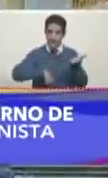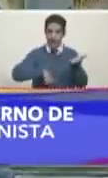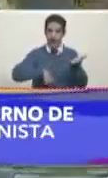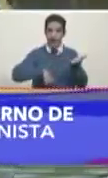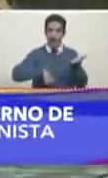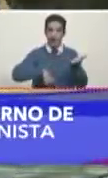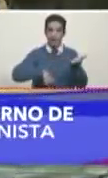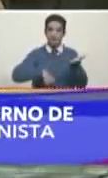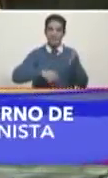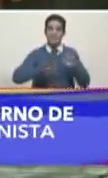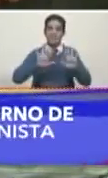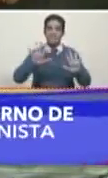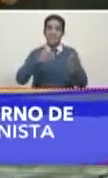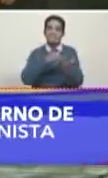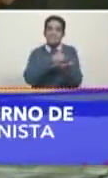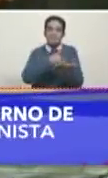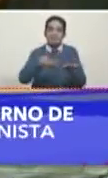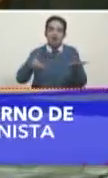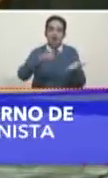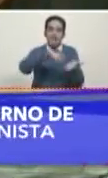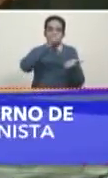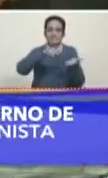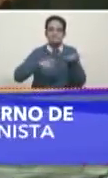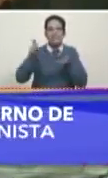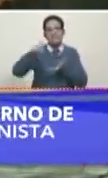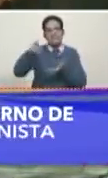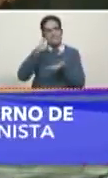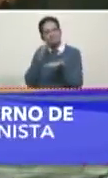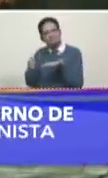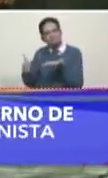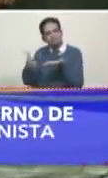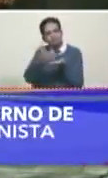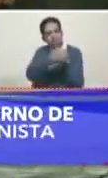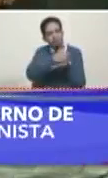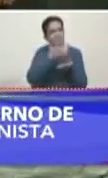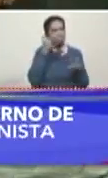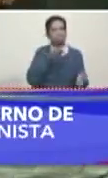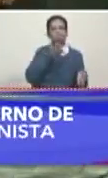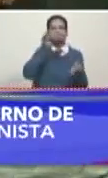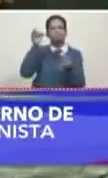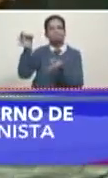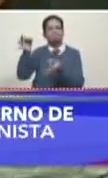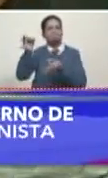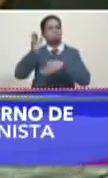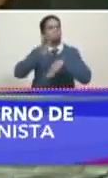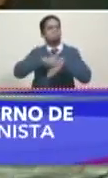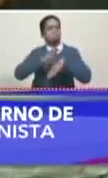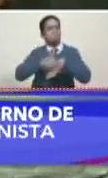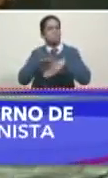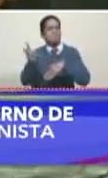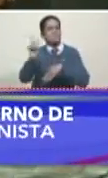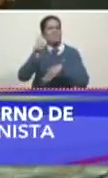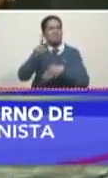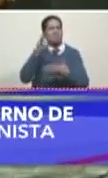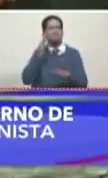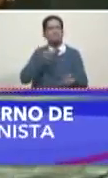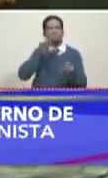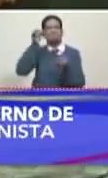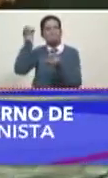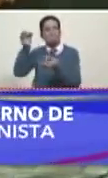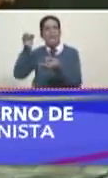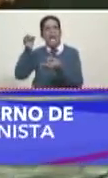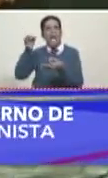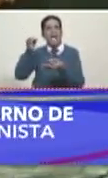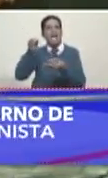esas 10 millones de firmas que requerimos para presentar cuál es la posición del pueblo de Venezuela Bueno, desde ese